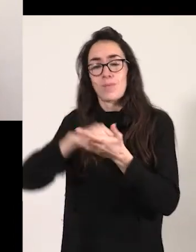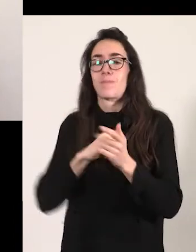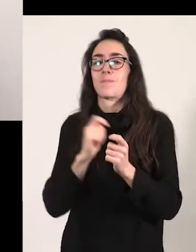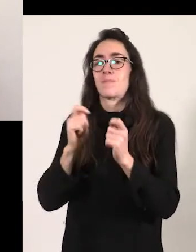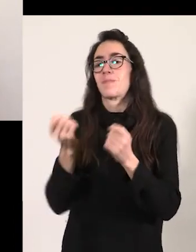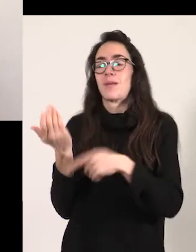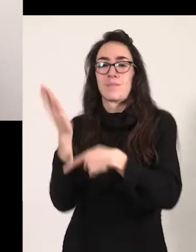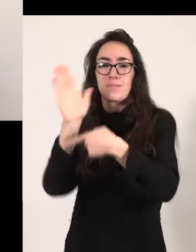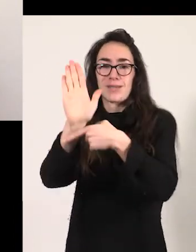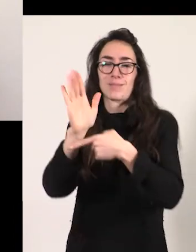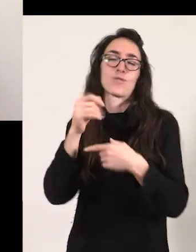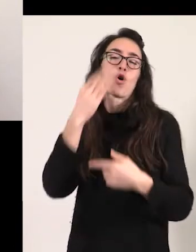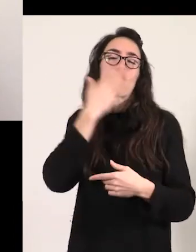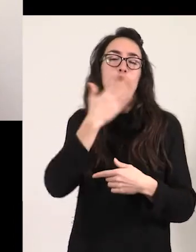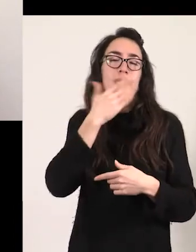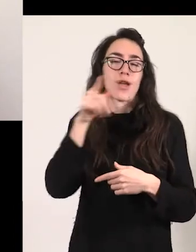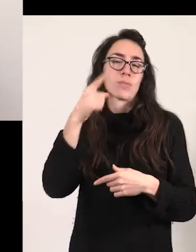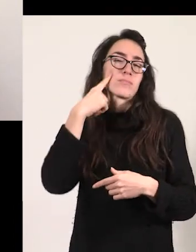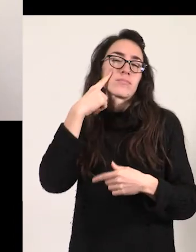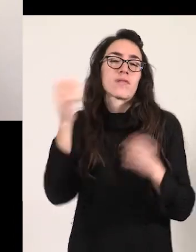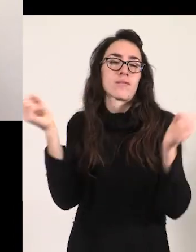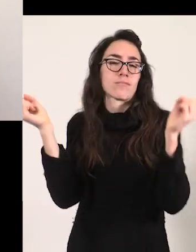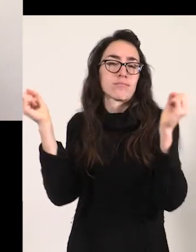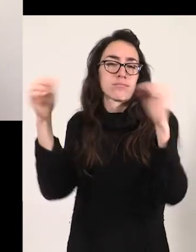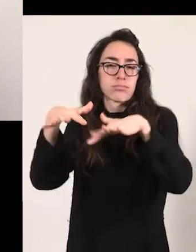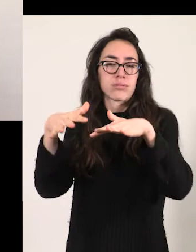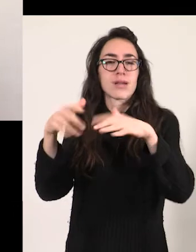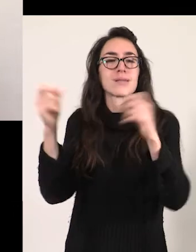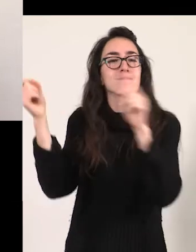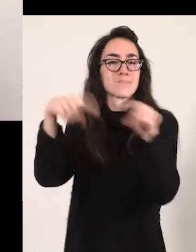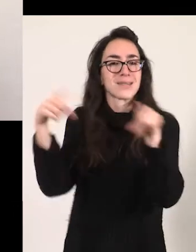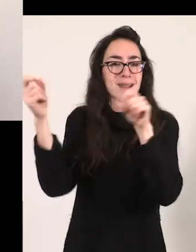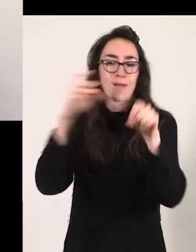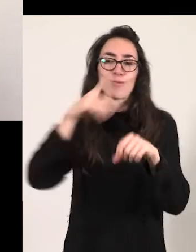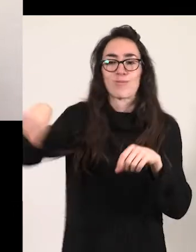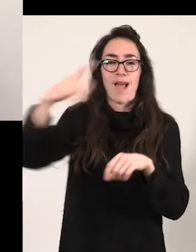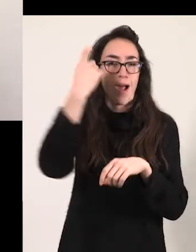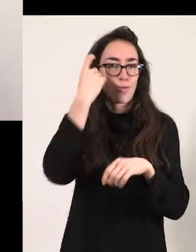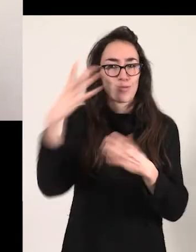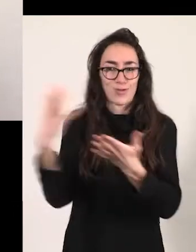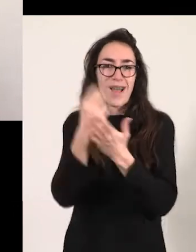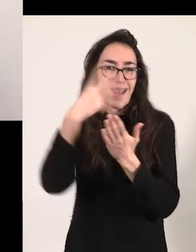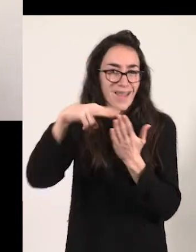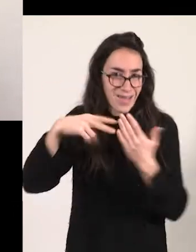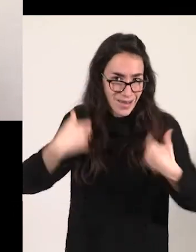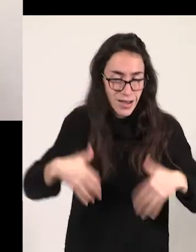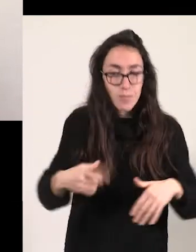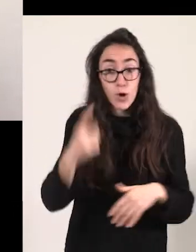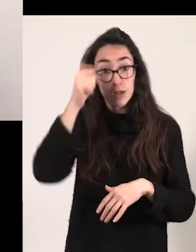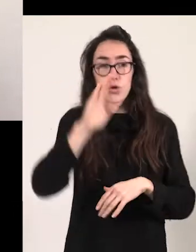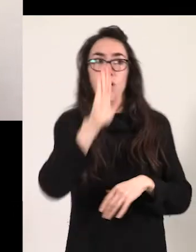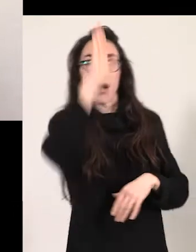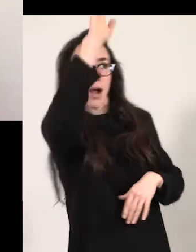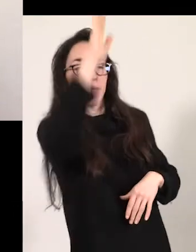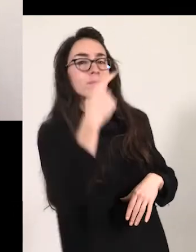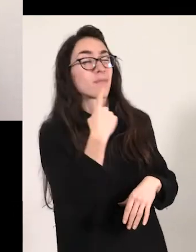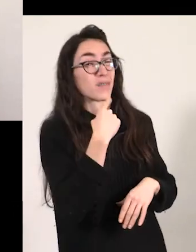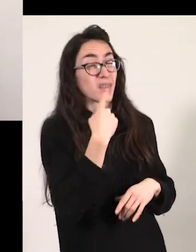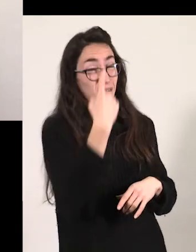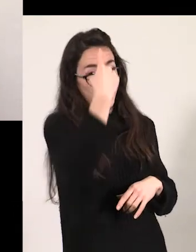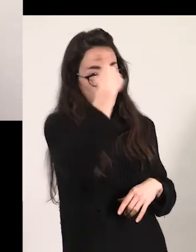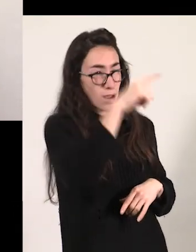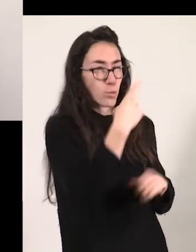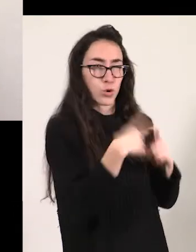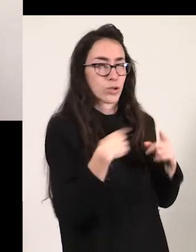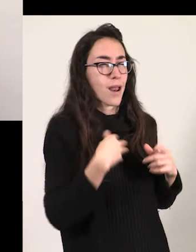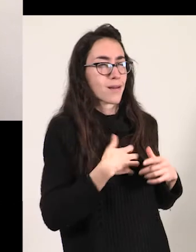Lo presenté en Alcorcón con el típico cole con mogollón de población migrante porque los y las alumnas se lo habían leído, ¿no? Entonces un chico